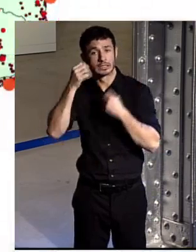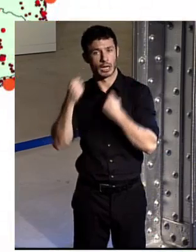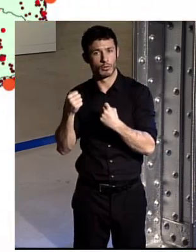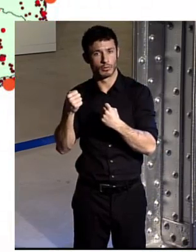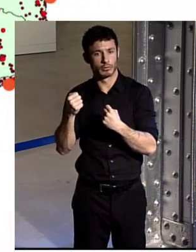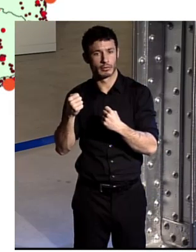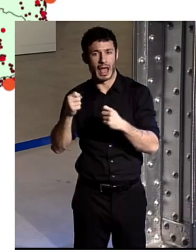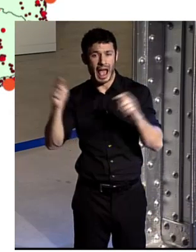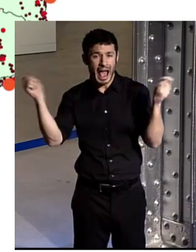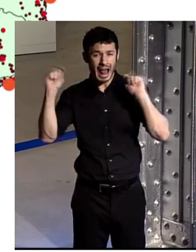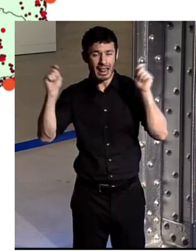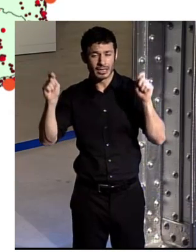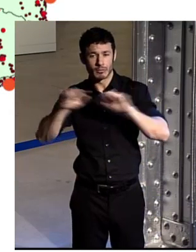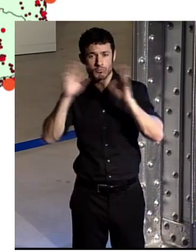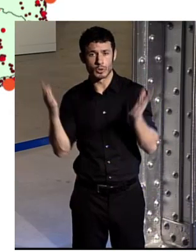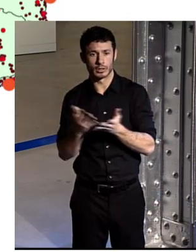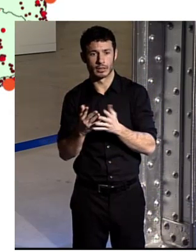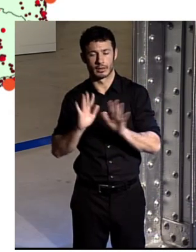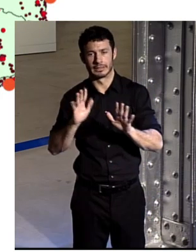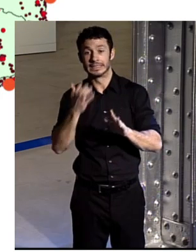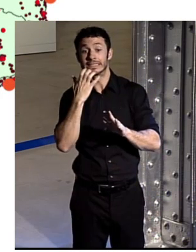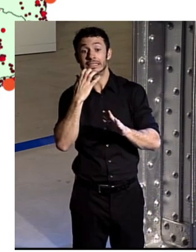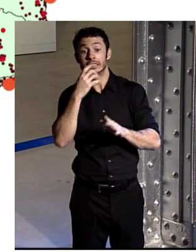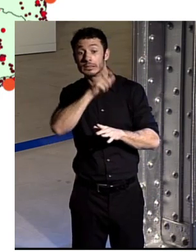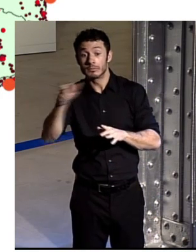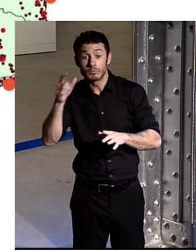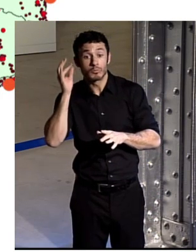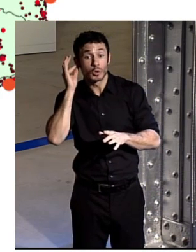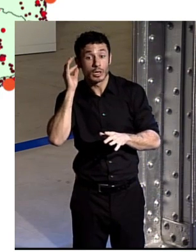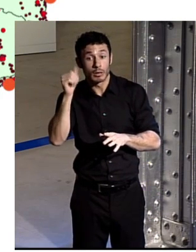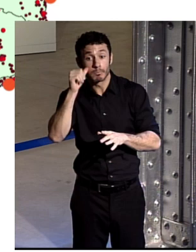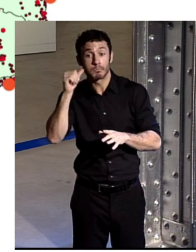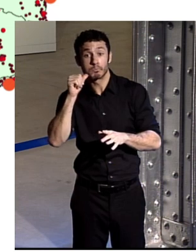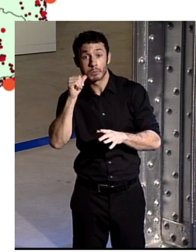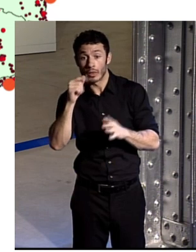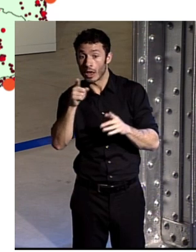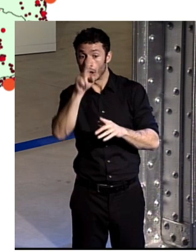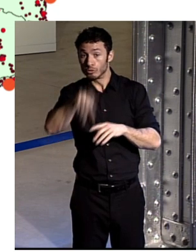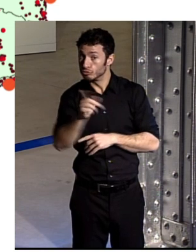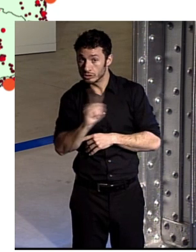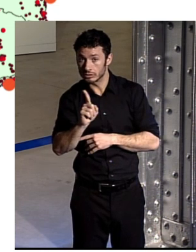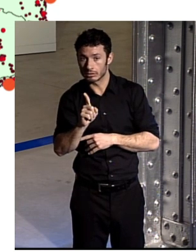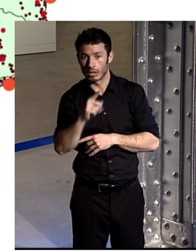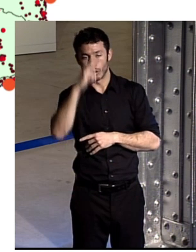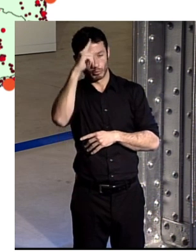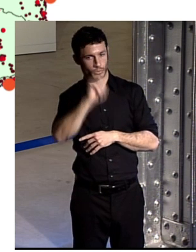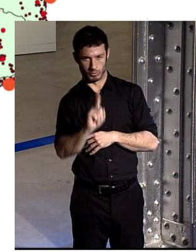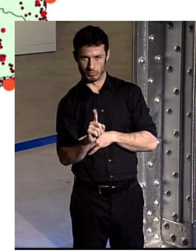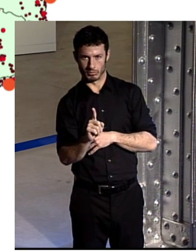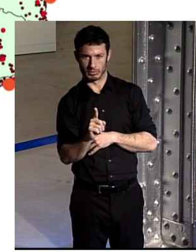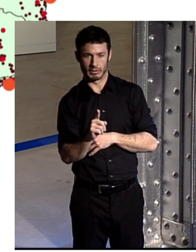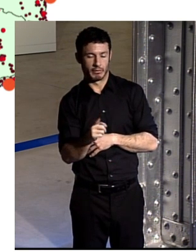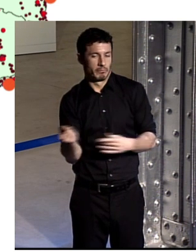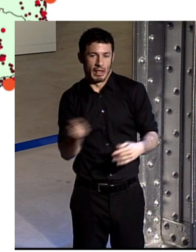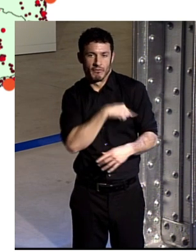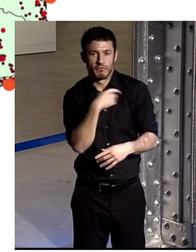virus Zika. El virus Zika, si usted no es mujer y está embarazada, no hay por qué preocuparse, ¿vale? Son unas fiebres tropicales